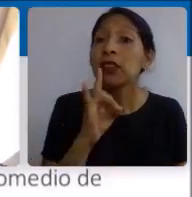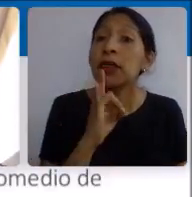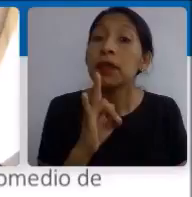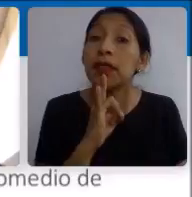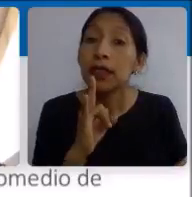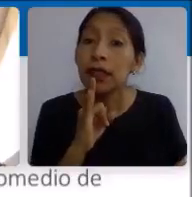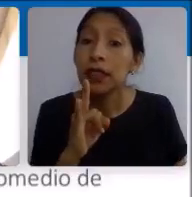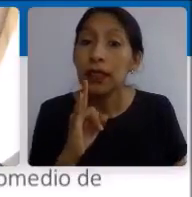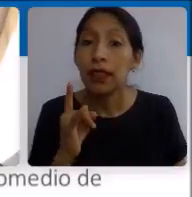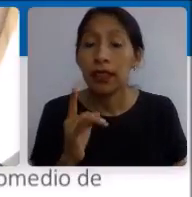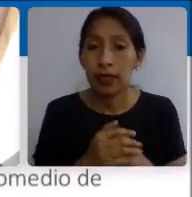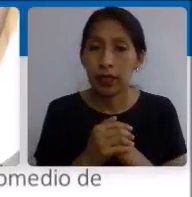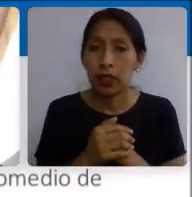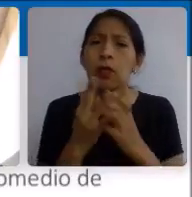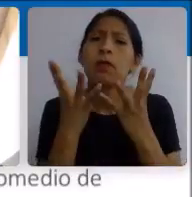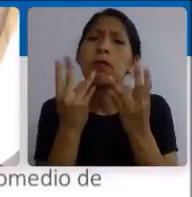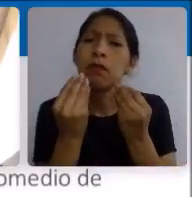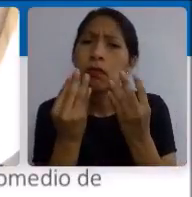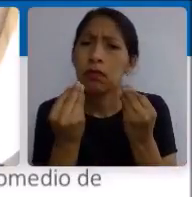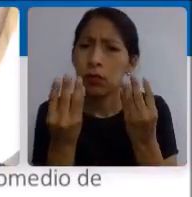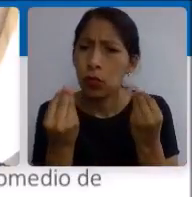o posiblemente también muchos